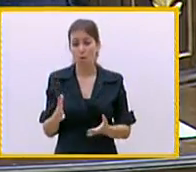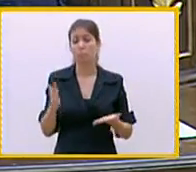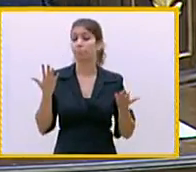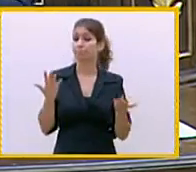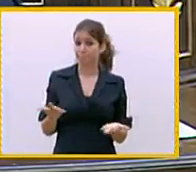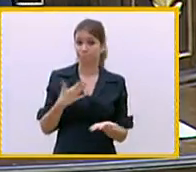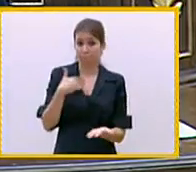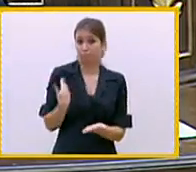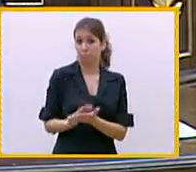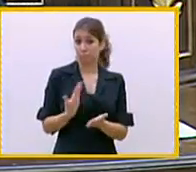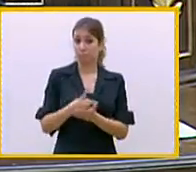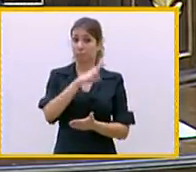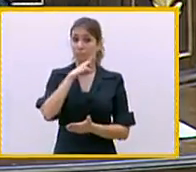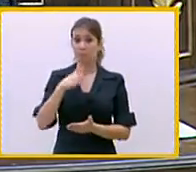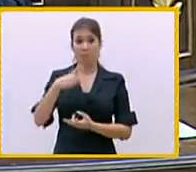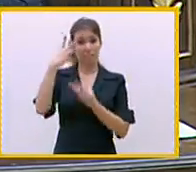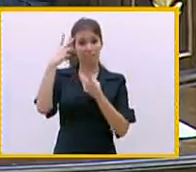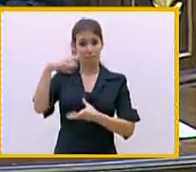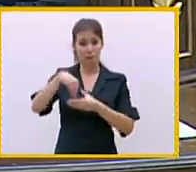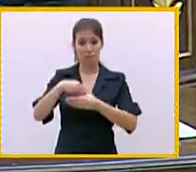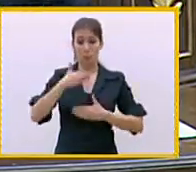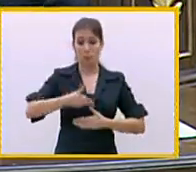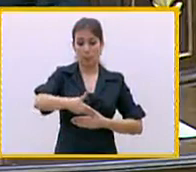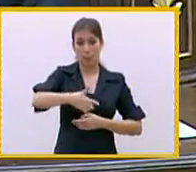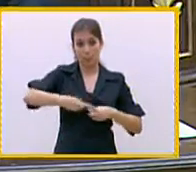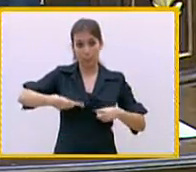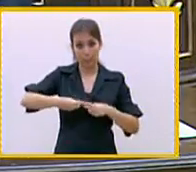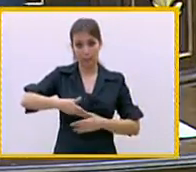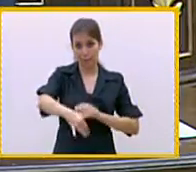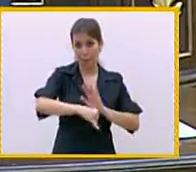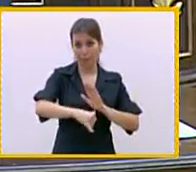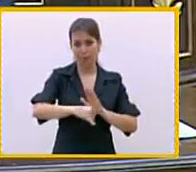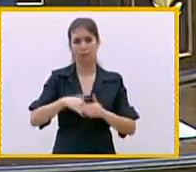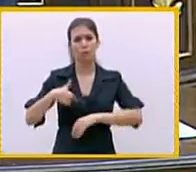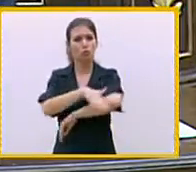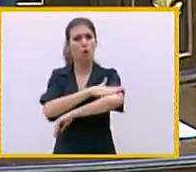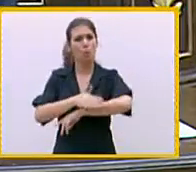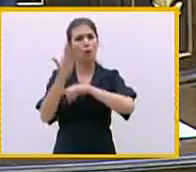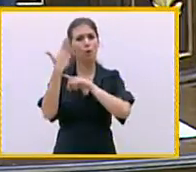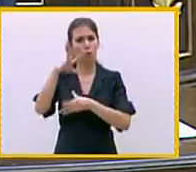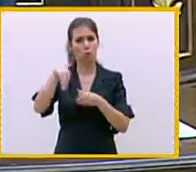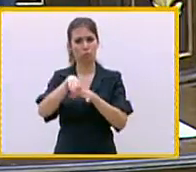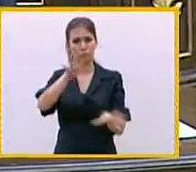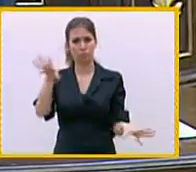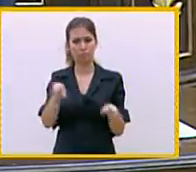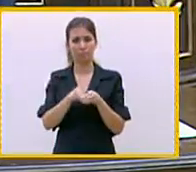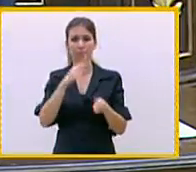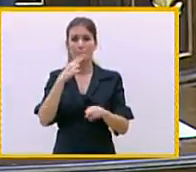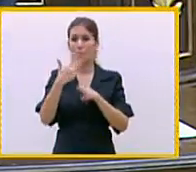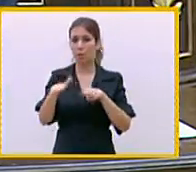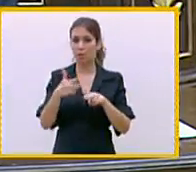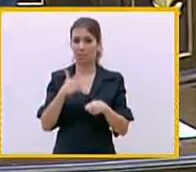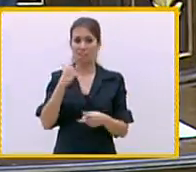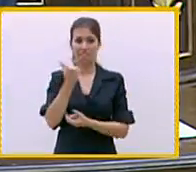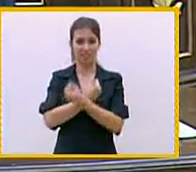la sostenibilidad fiscal en el medio plazo, el Gobierno propondrá, en el marco del Consejo de Política Fiscal y Financiera